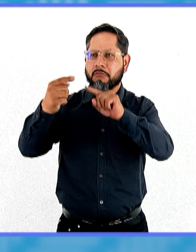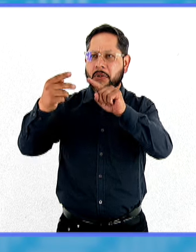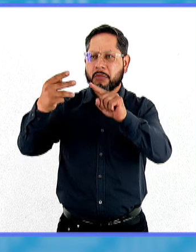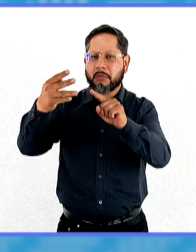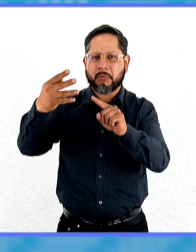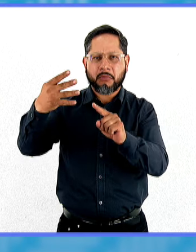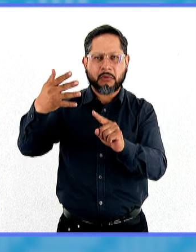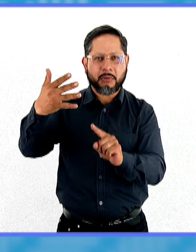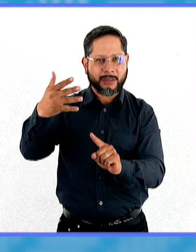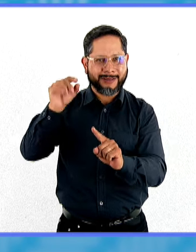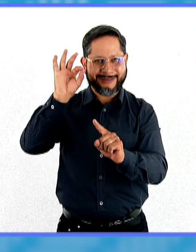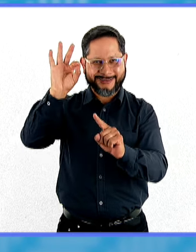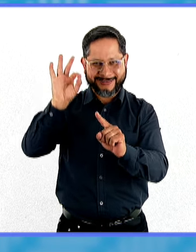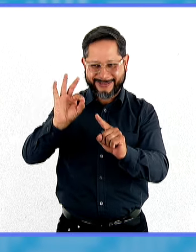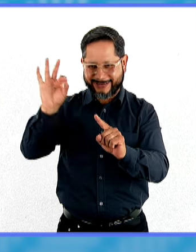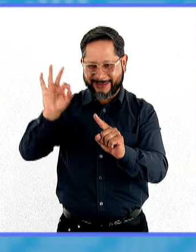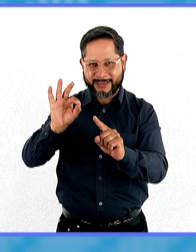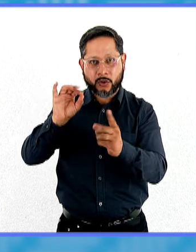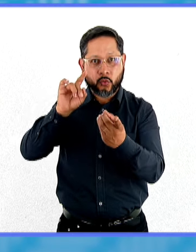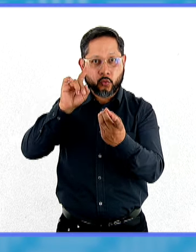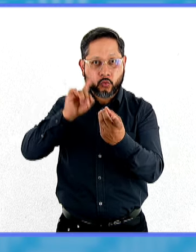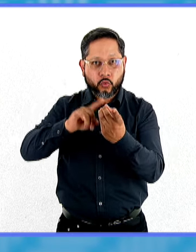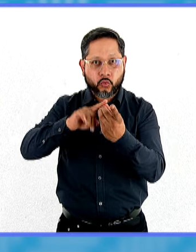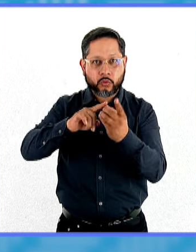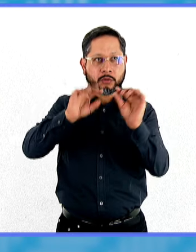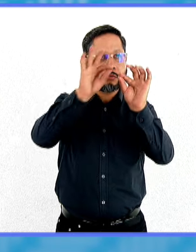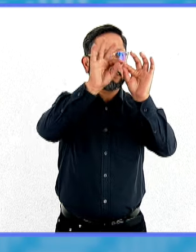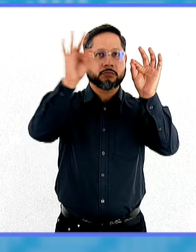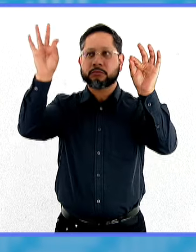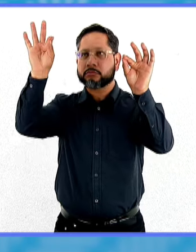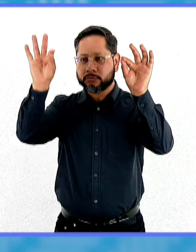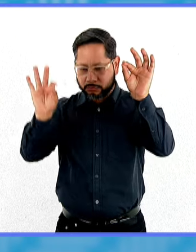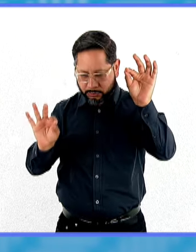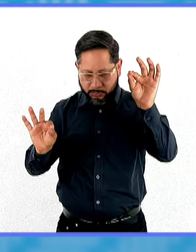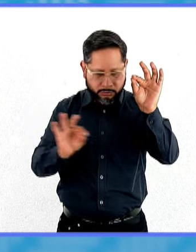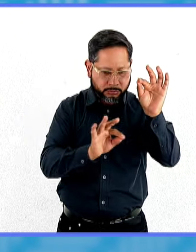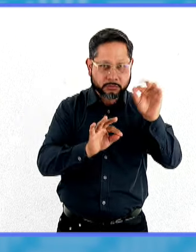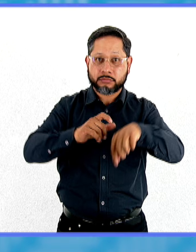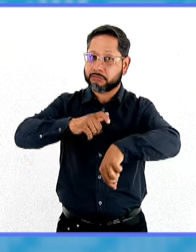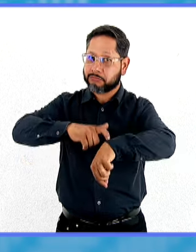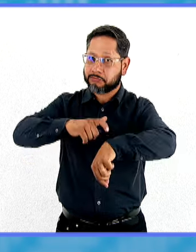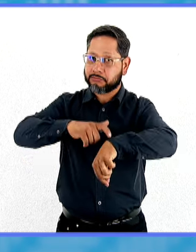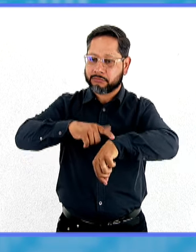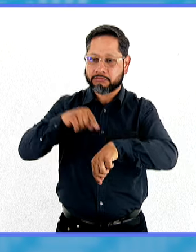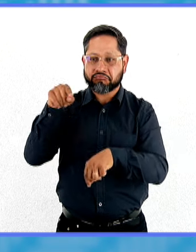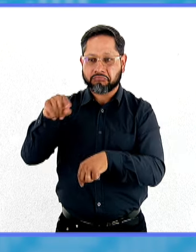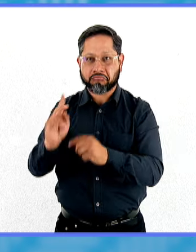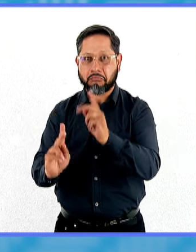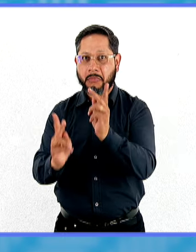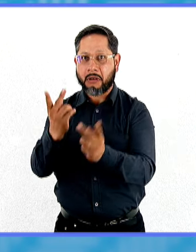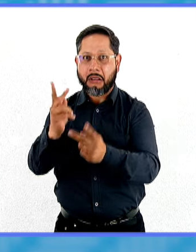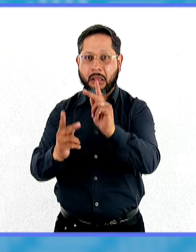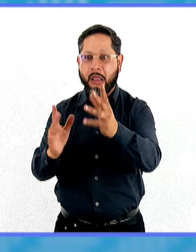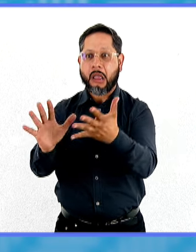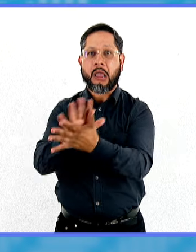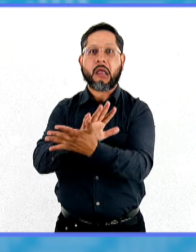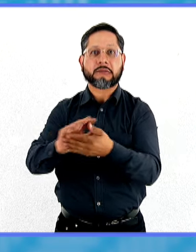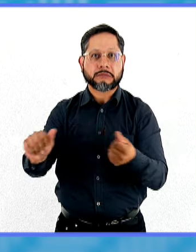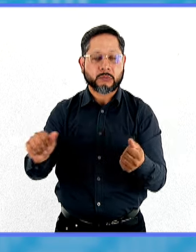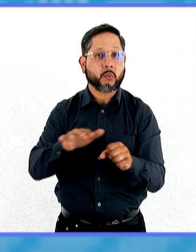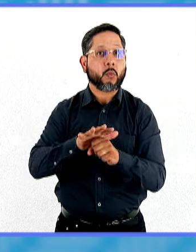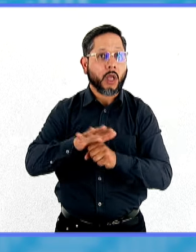puntos nos va a decir la ubicación sus coordenadas la hora en que se registró la vegetación que afectó y